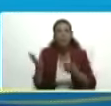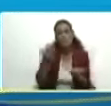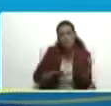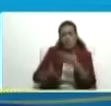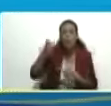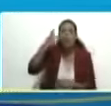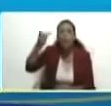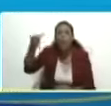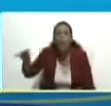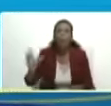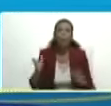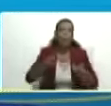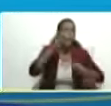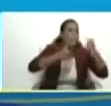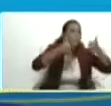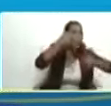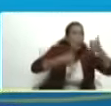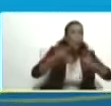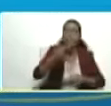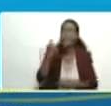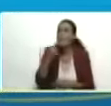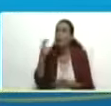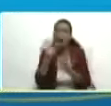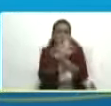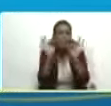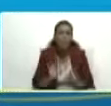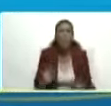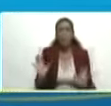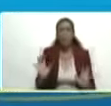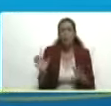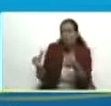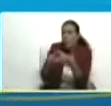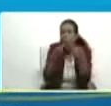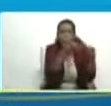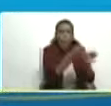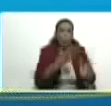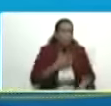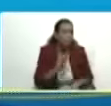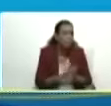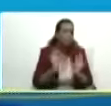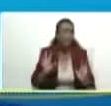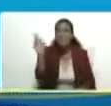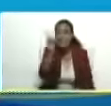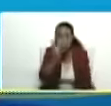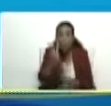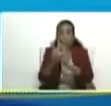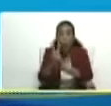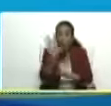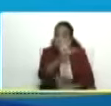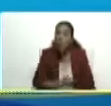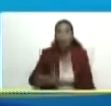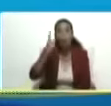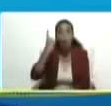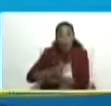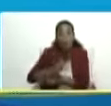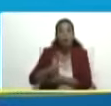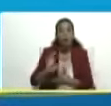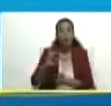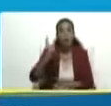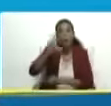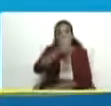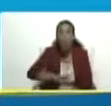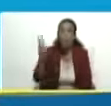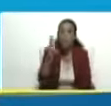diferencias ideológicas, partidistas, de colores, más allá de eso. Venezuela está obligada